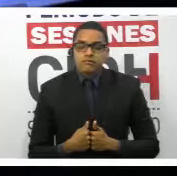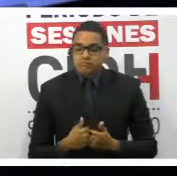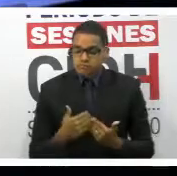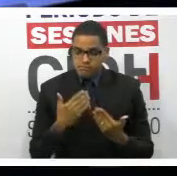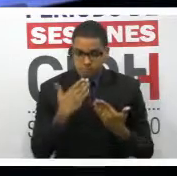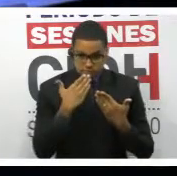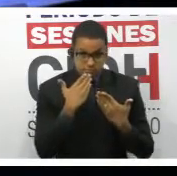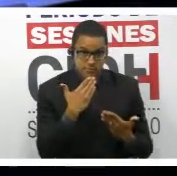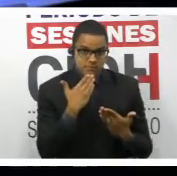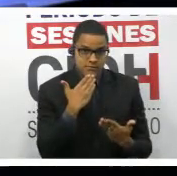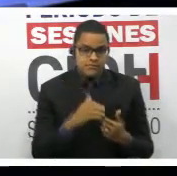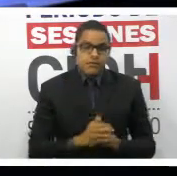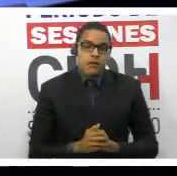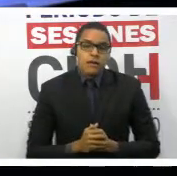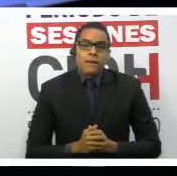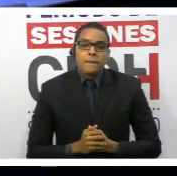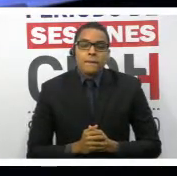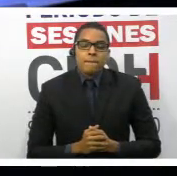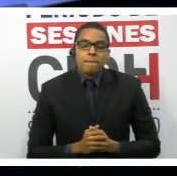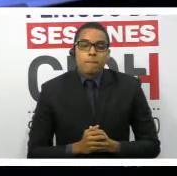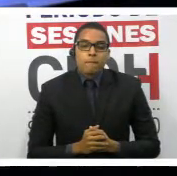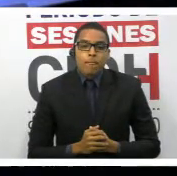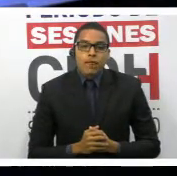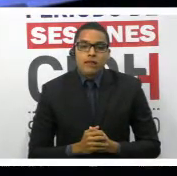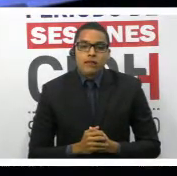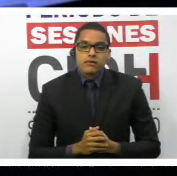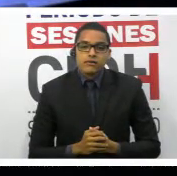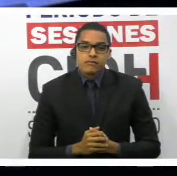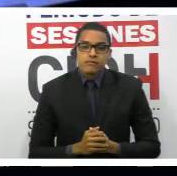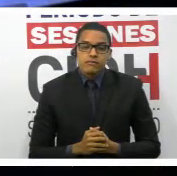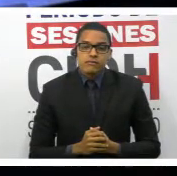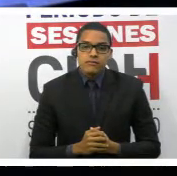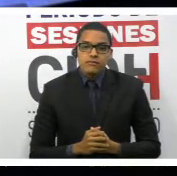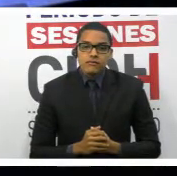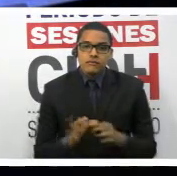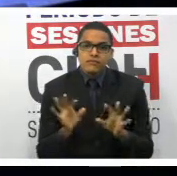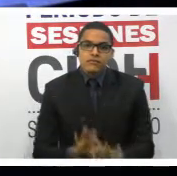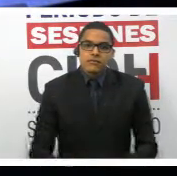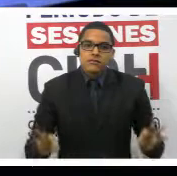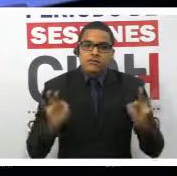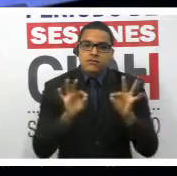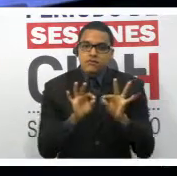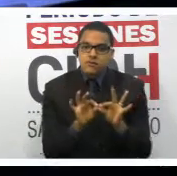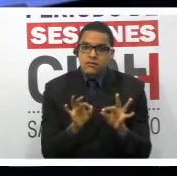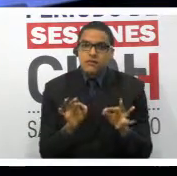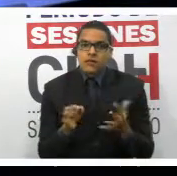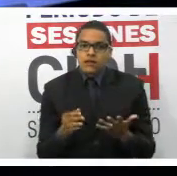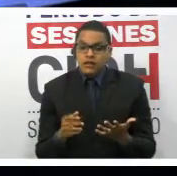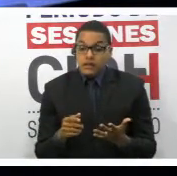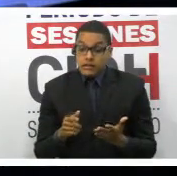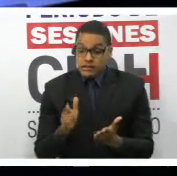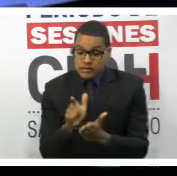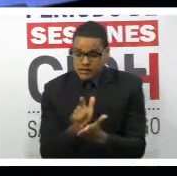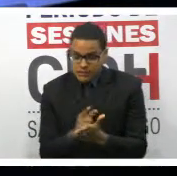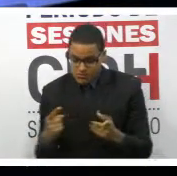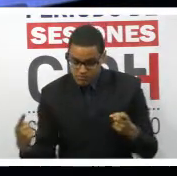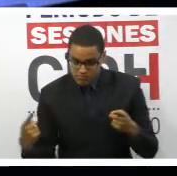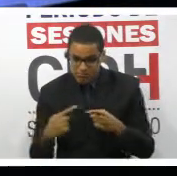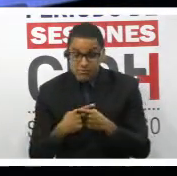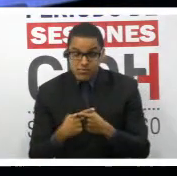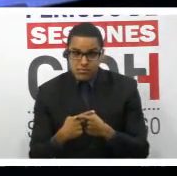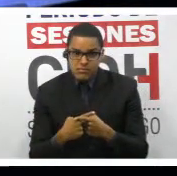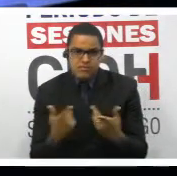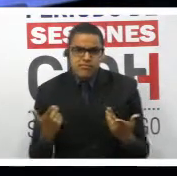y en cuanto a medidas que se pueden tomar creo que es importante resaltar que se vieran los derechos sexuales y reproductivos de las mujeres